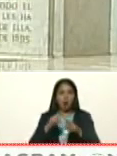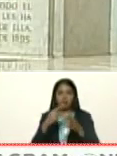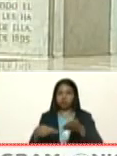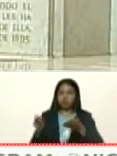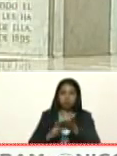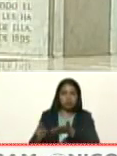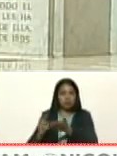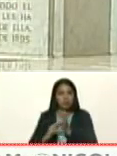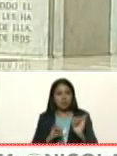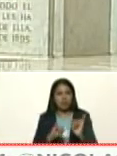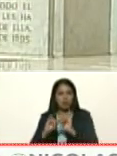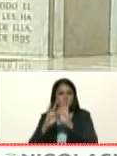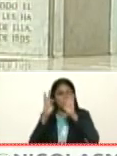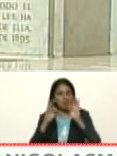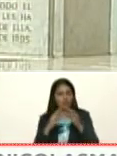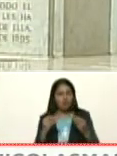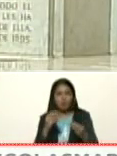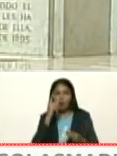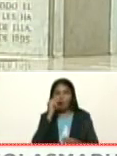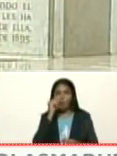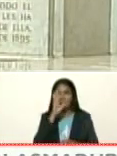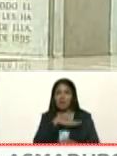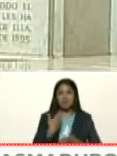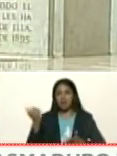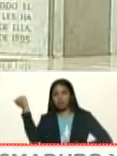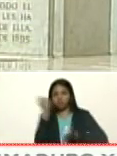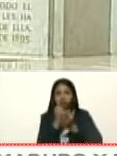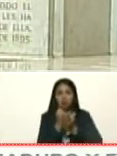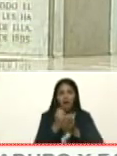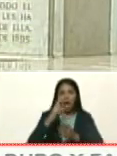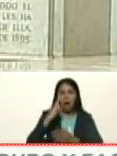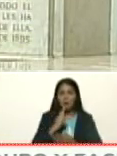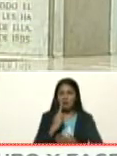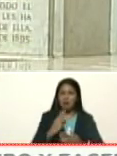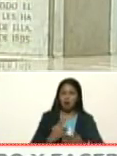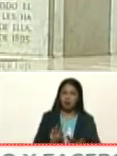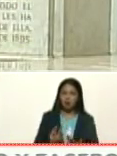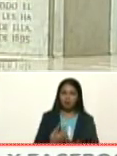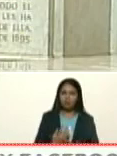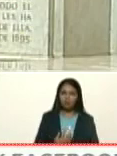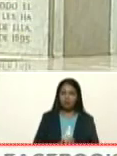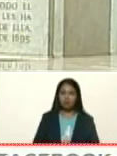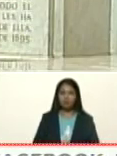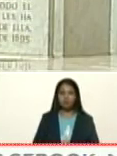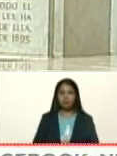veces. Santander que intentó asesinar a Bolívar.